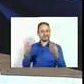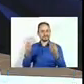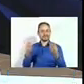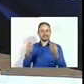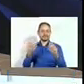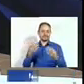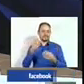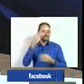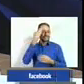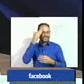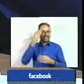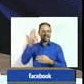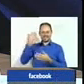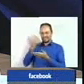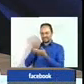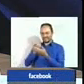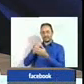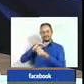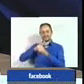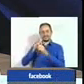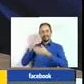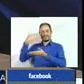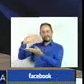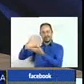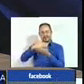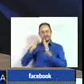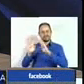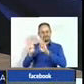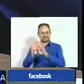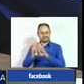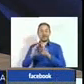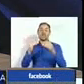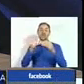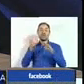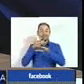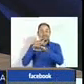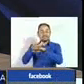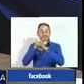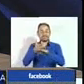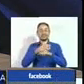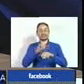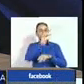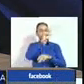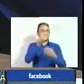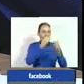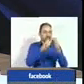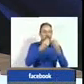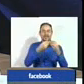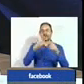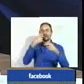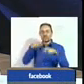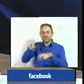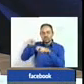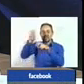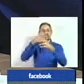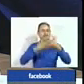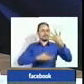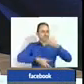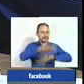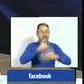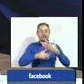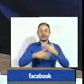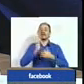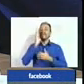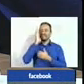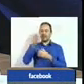recordemos, por la pandemia del COVID-19, y el transporte público, restaurantes y sitios turísticos como playas ya van a estar a